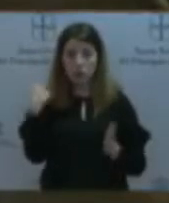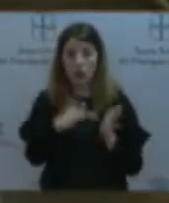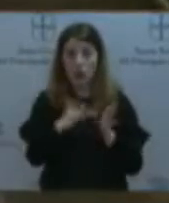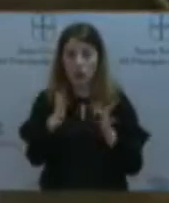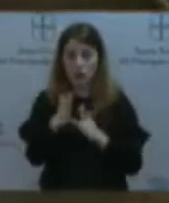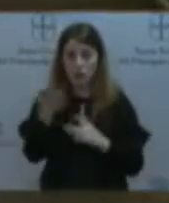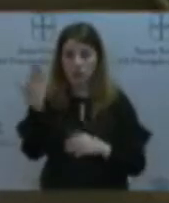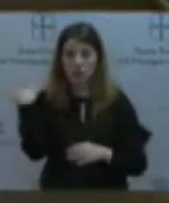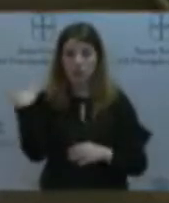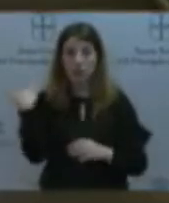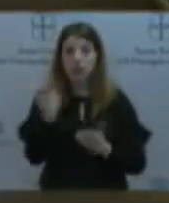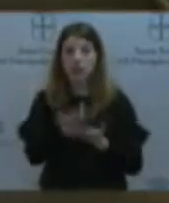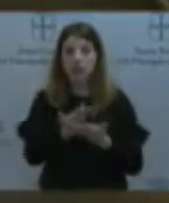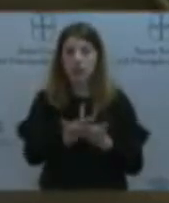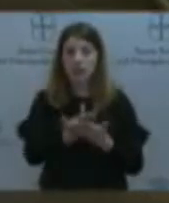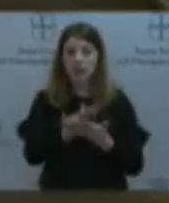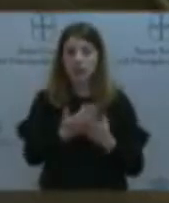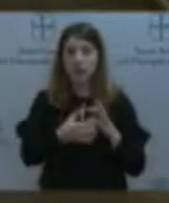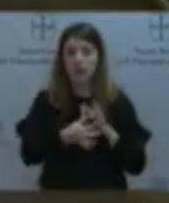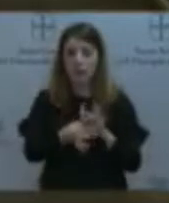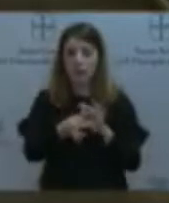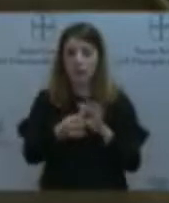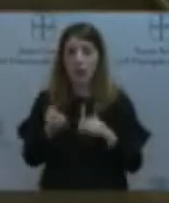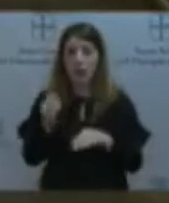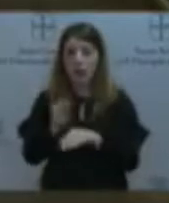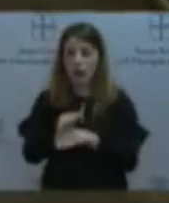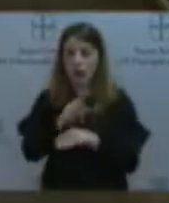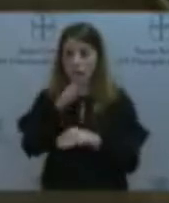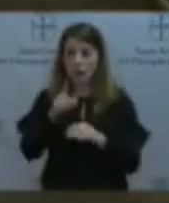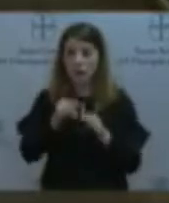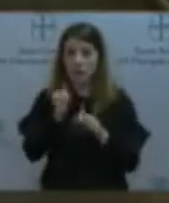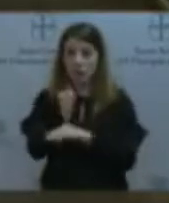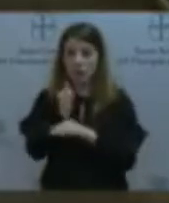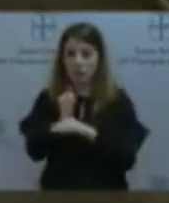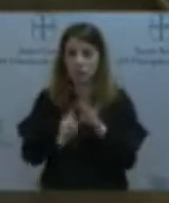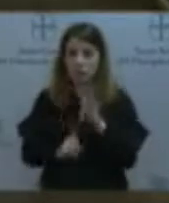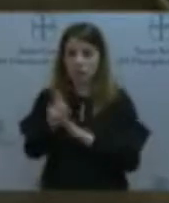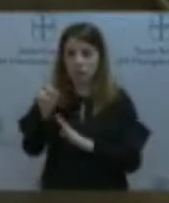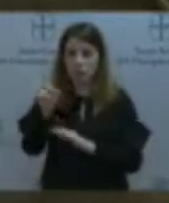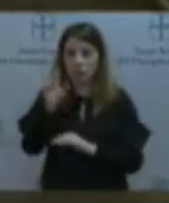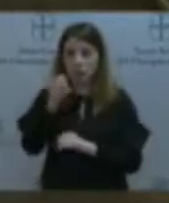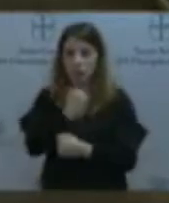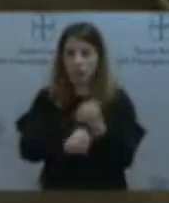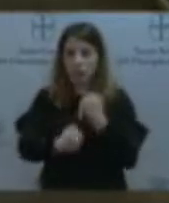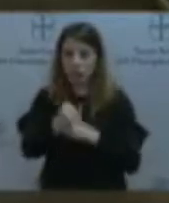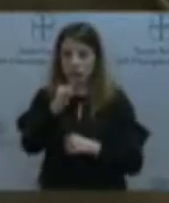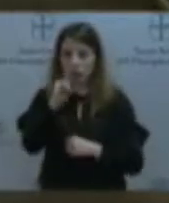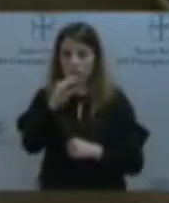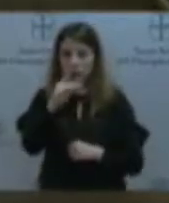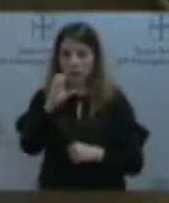Instituto de Desarrollo Económico del Principado de Asturias, el IDEPA, en régimen de concurrencia competitiva,